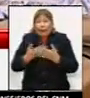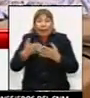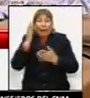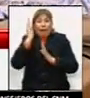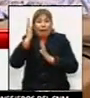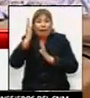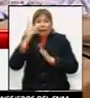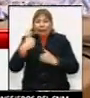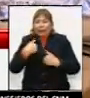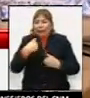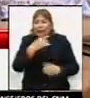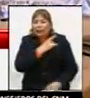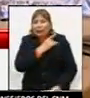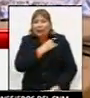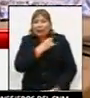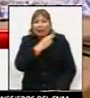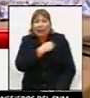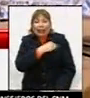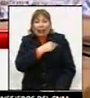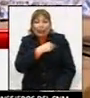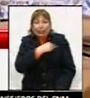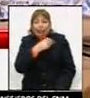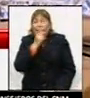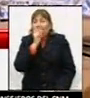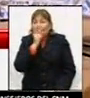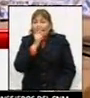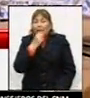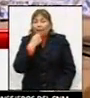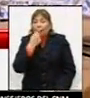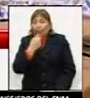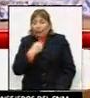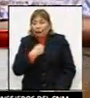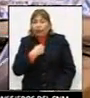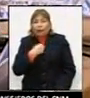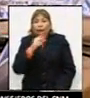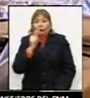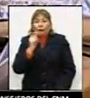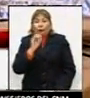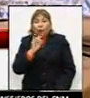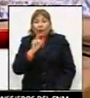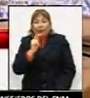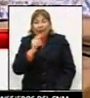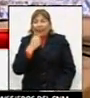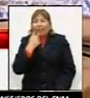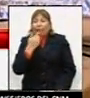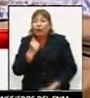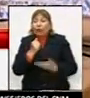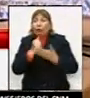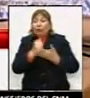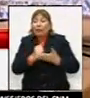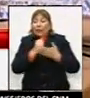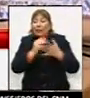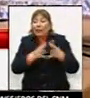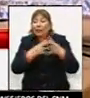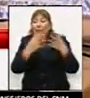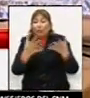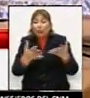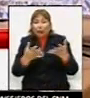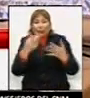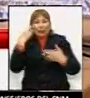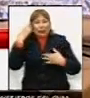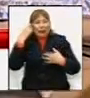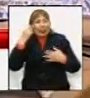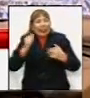conferencia que hubo en la Universidad Católica donde nos invitó el doctor Tuesta, y que podría ayudar mucho a los partidos políticos, es